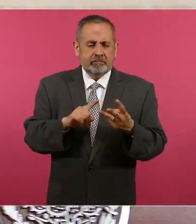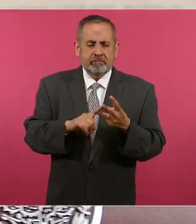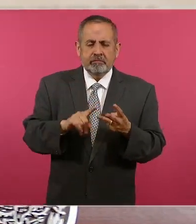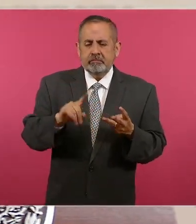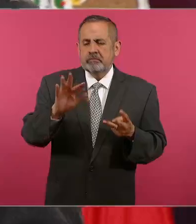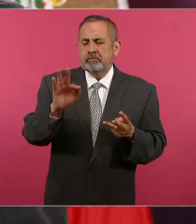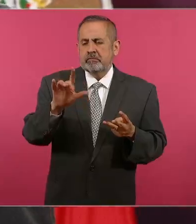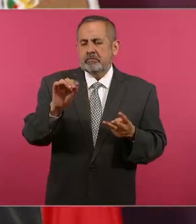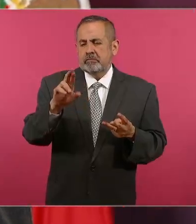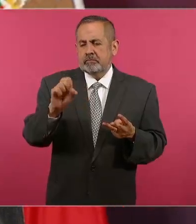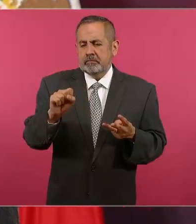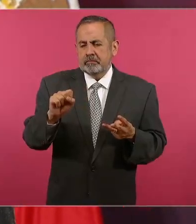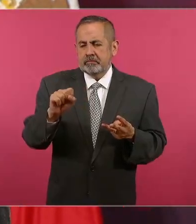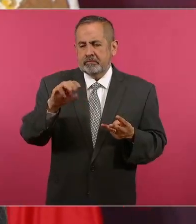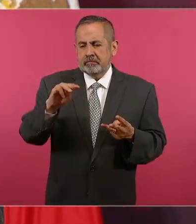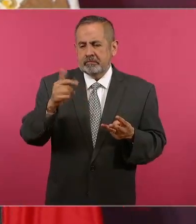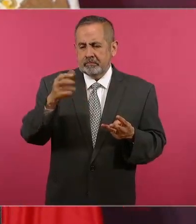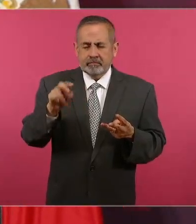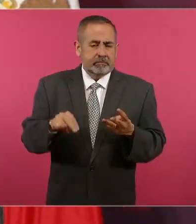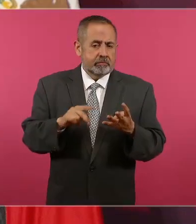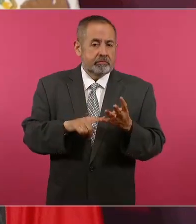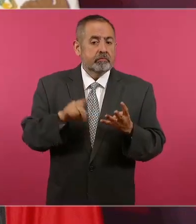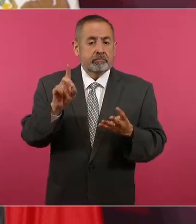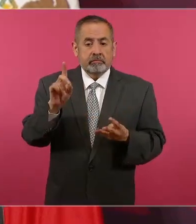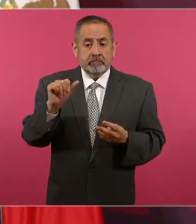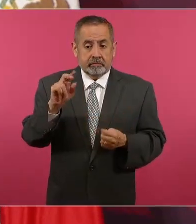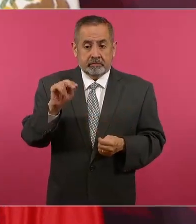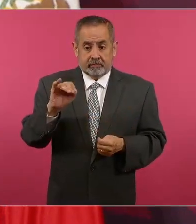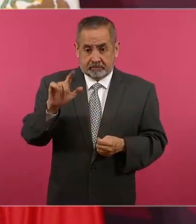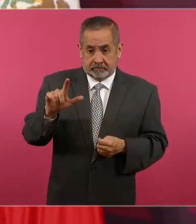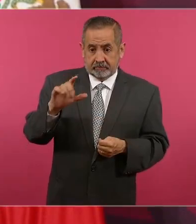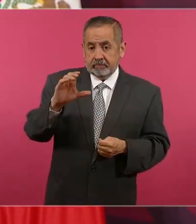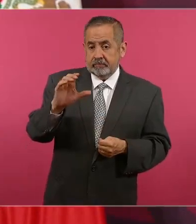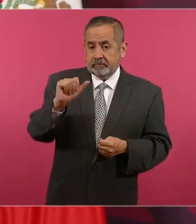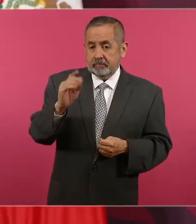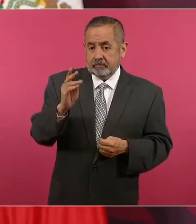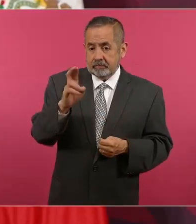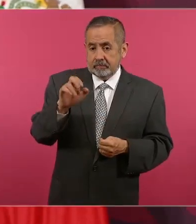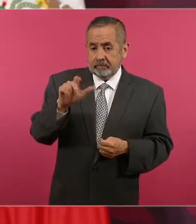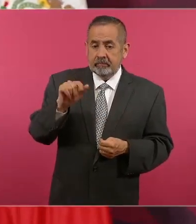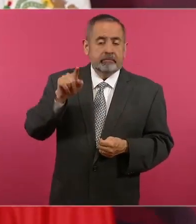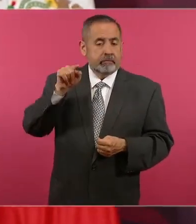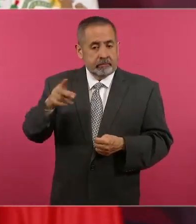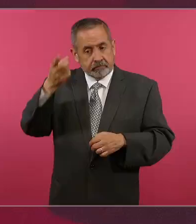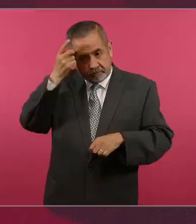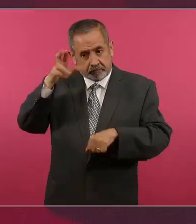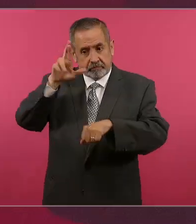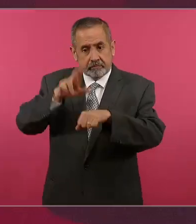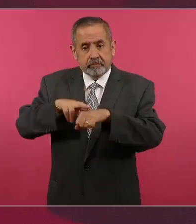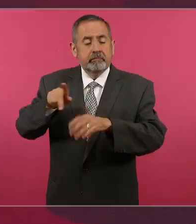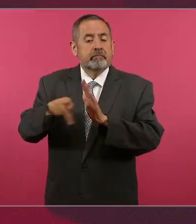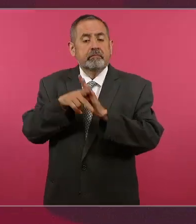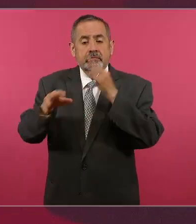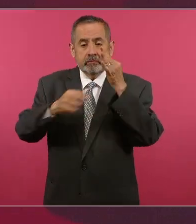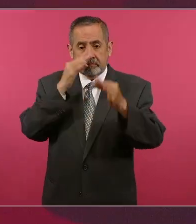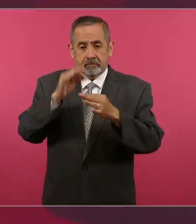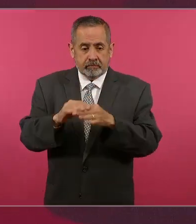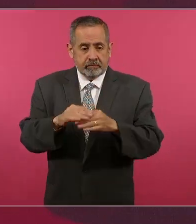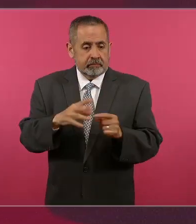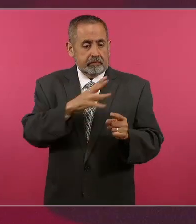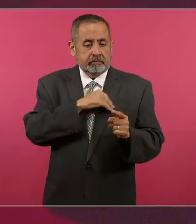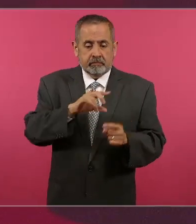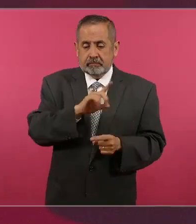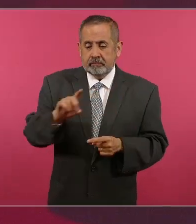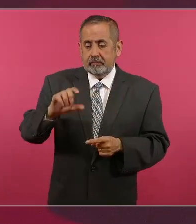otros. Daniel Cabrera era el director del periódico El Hijo del